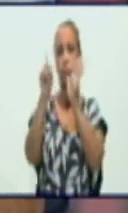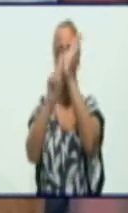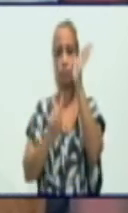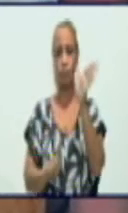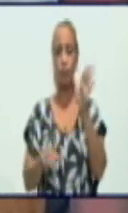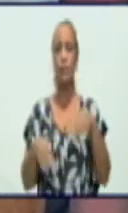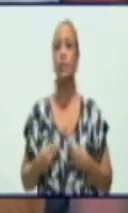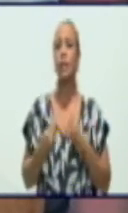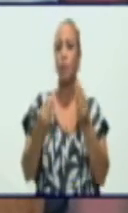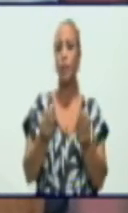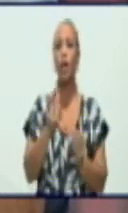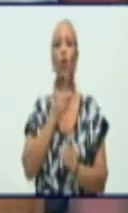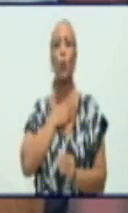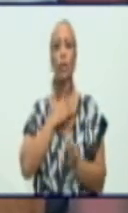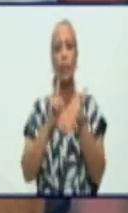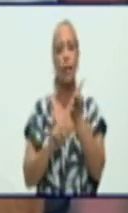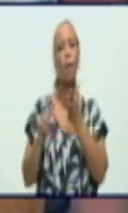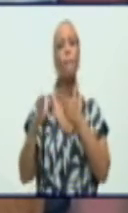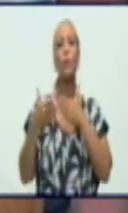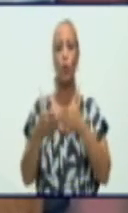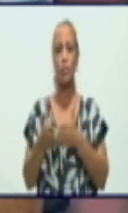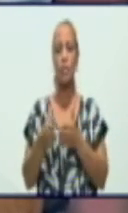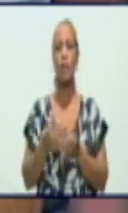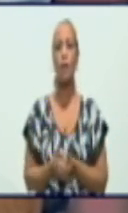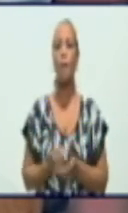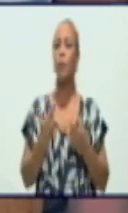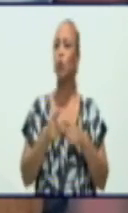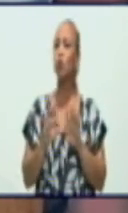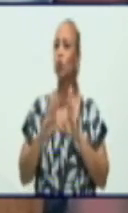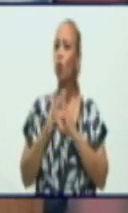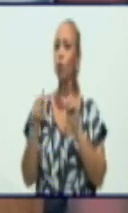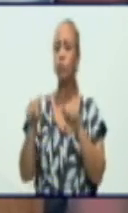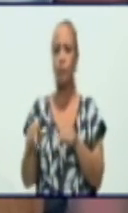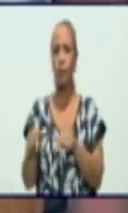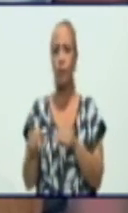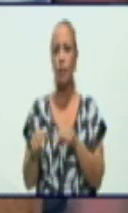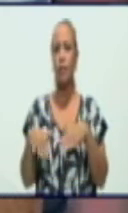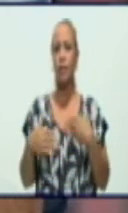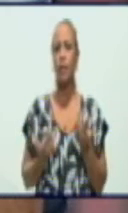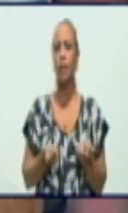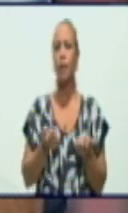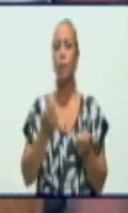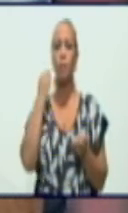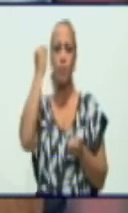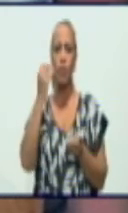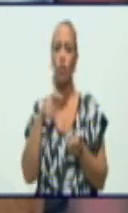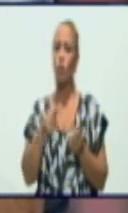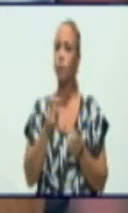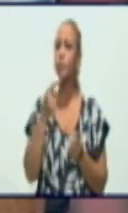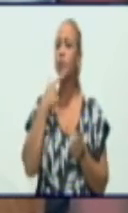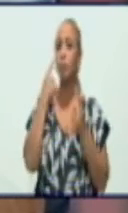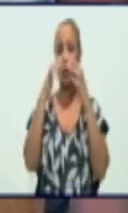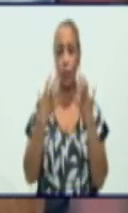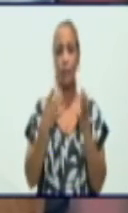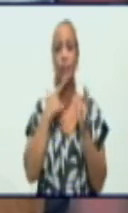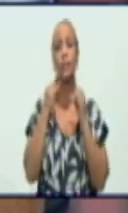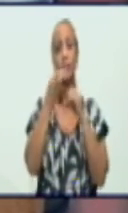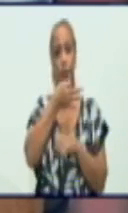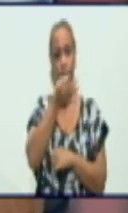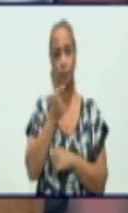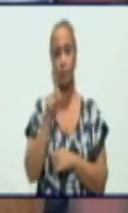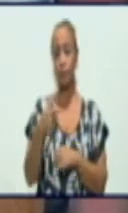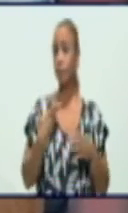en la provincia. Por todas estas causas, considero y recalco, creo oportuno señalar que la principal